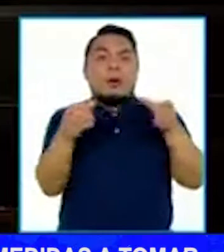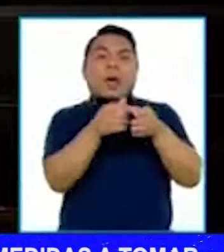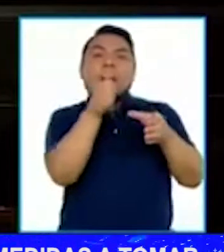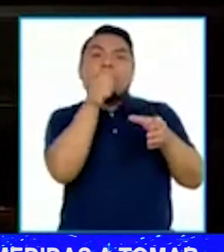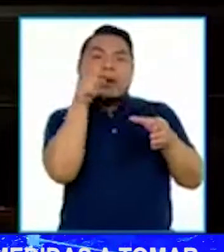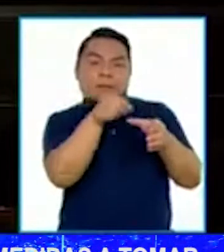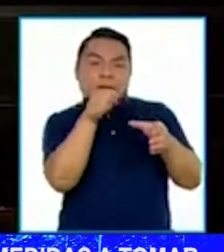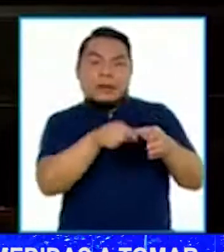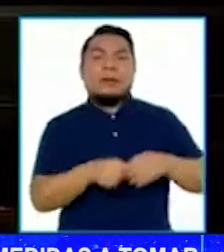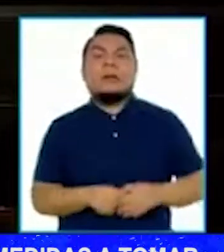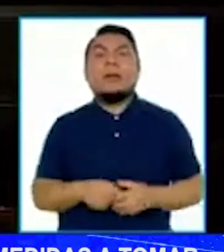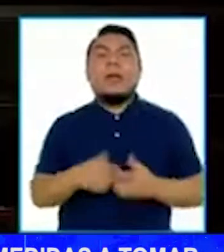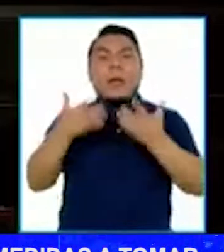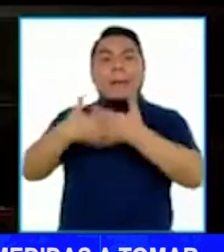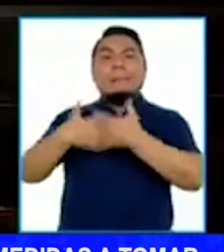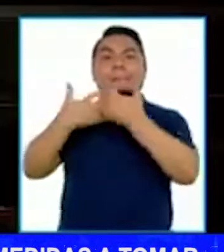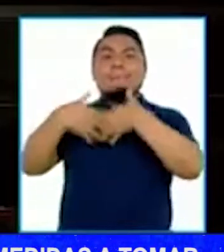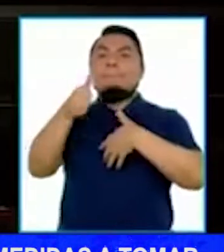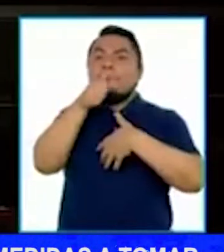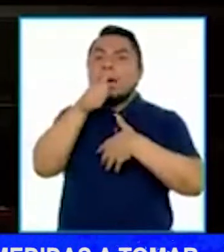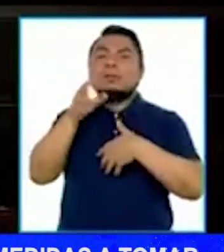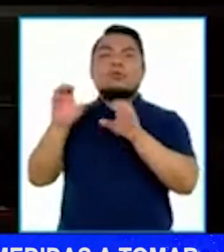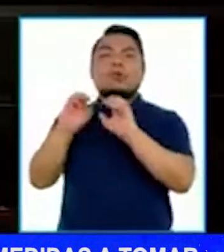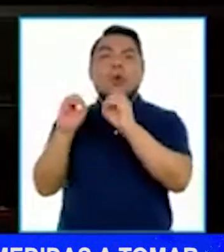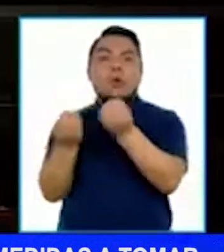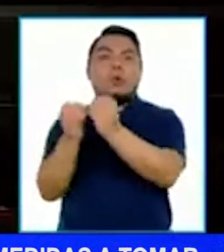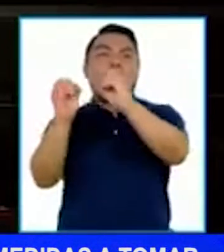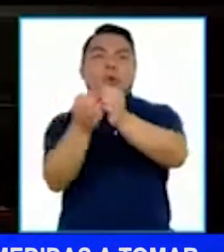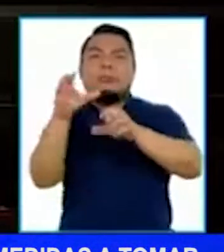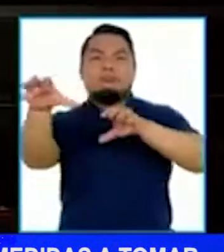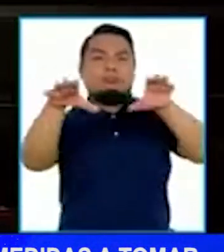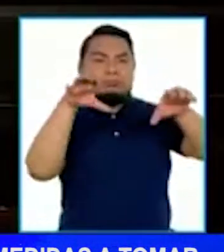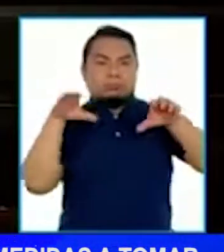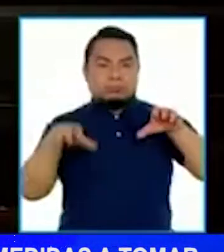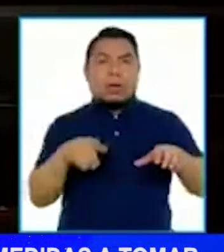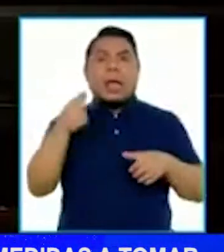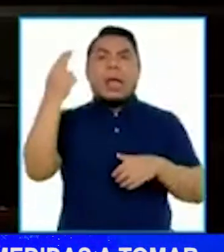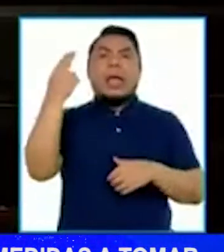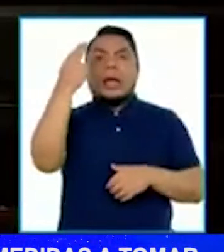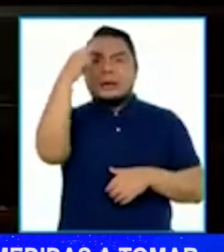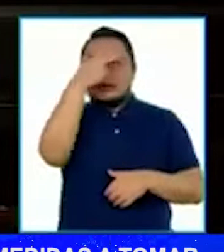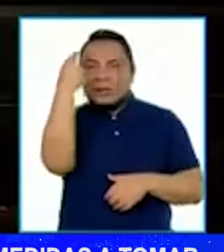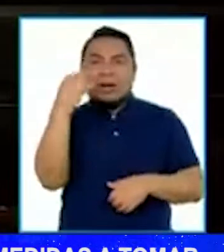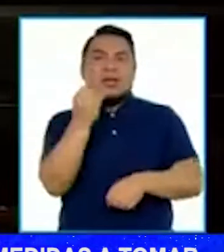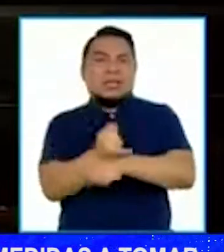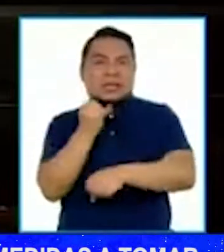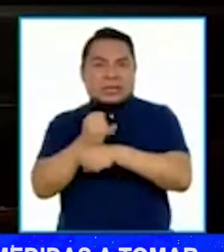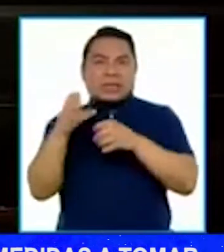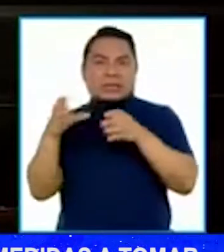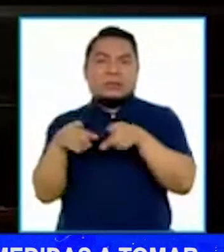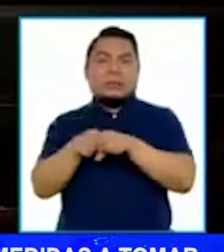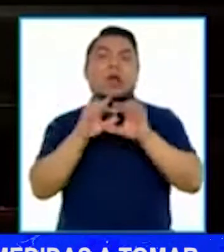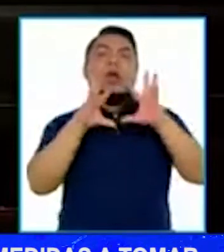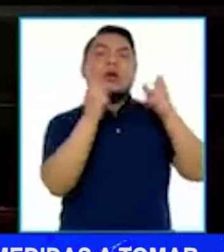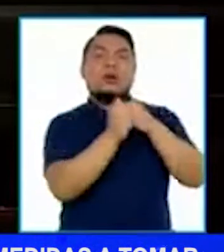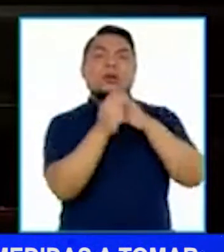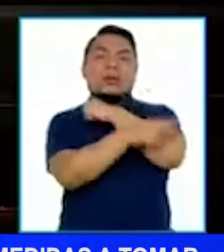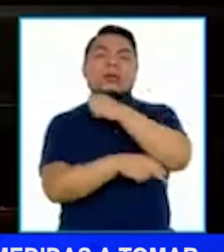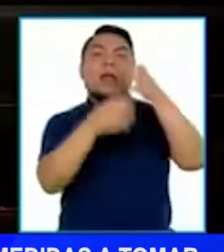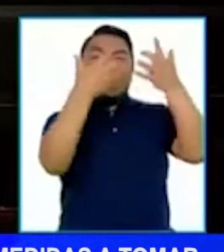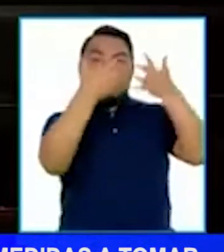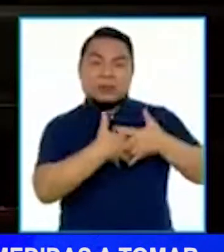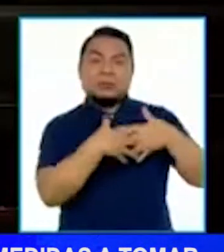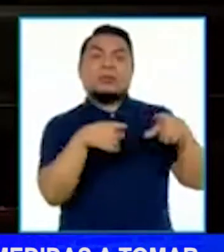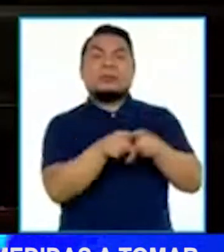sector privado, gremios empresariales y organizaciones de la sociedad civil y religiosas, tales como la Sociedad Nacional